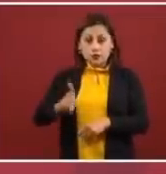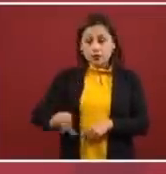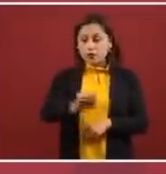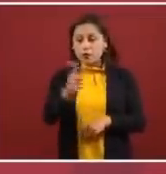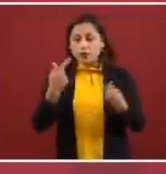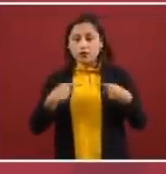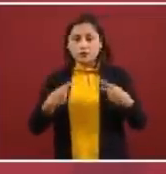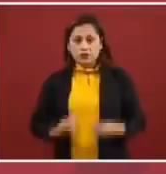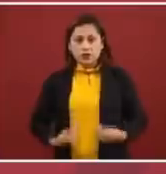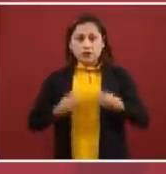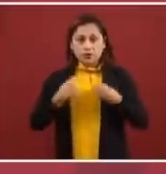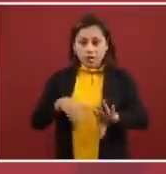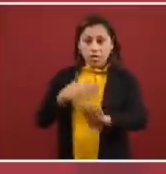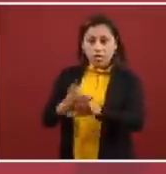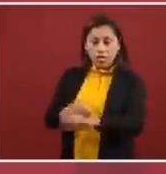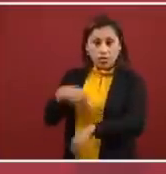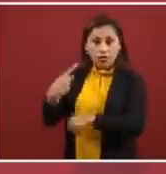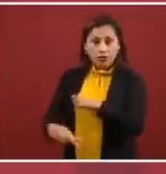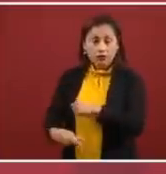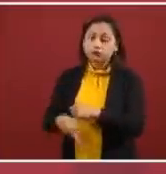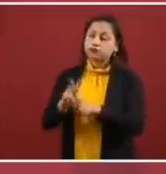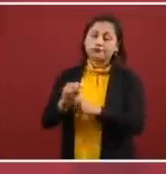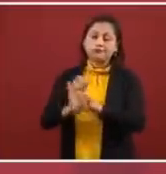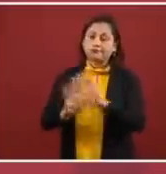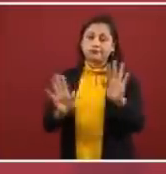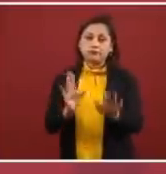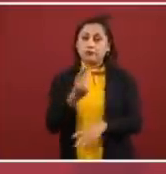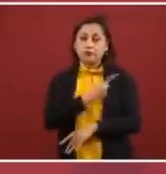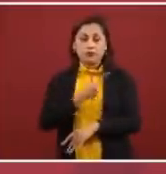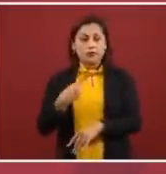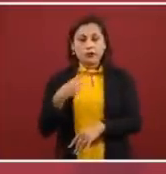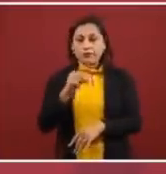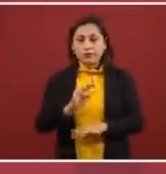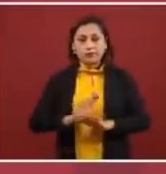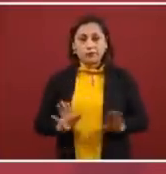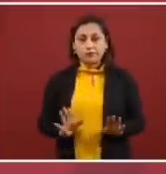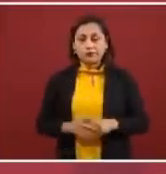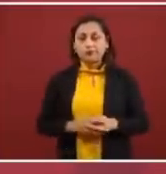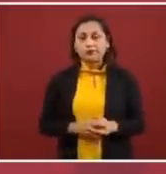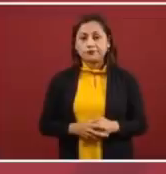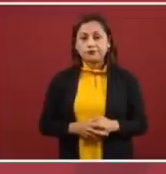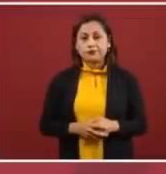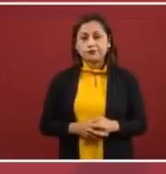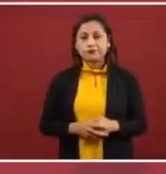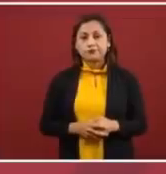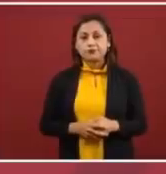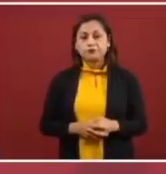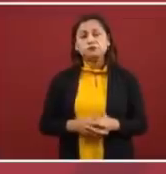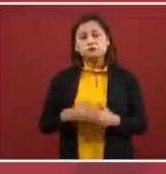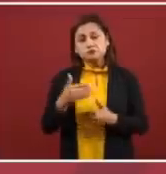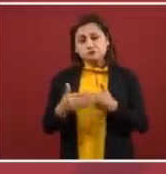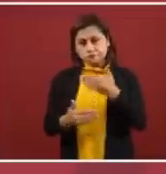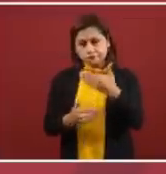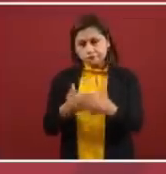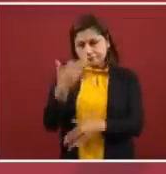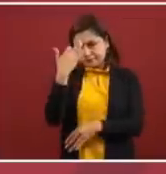va a pasar el tiempo y la gente de culiacán